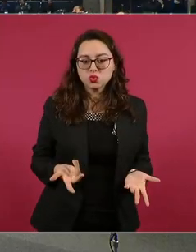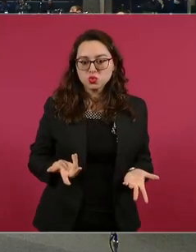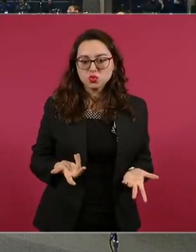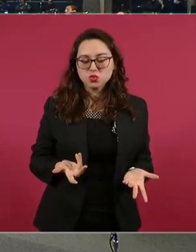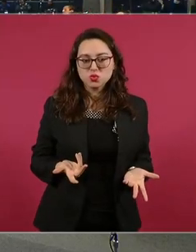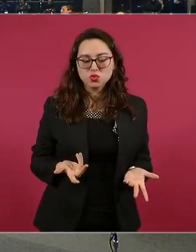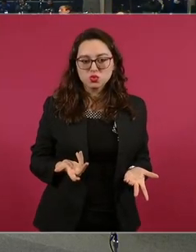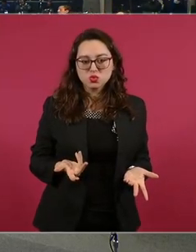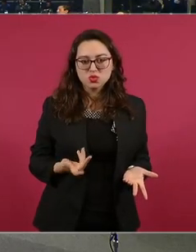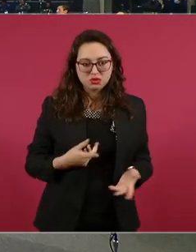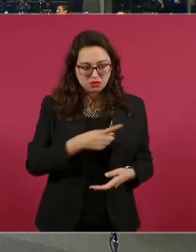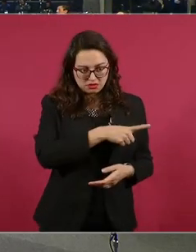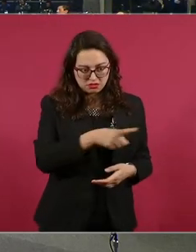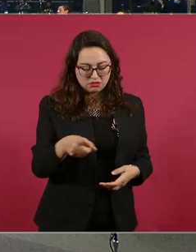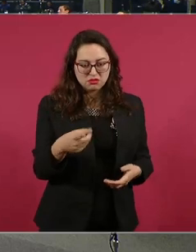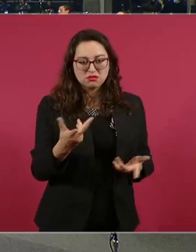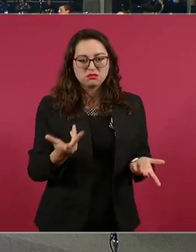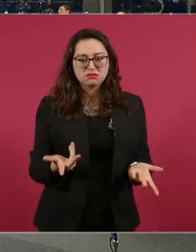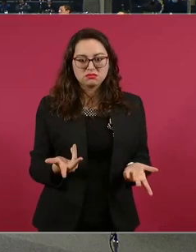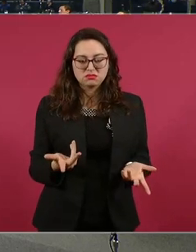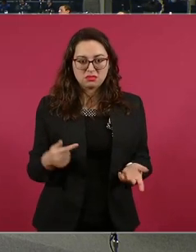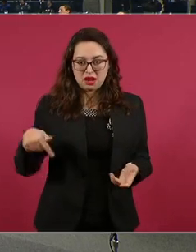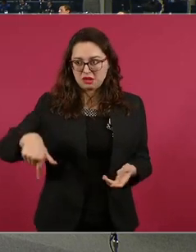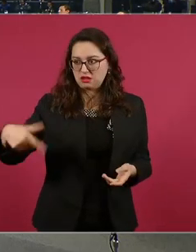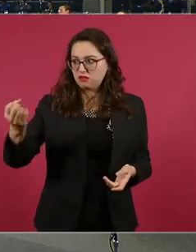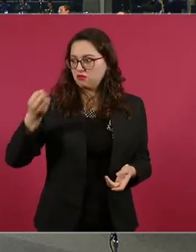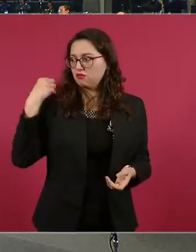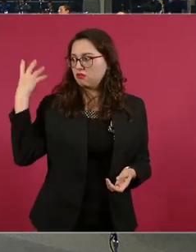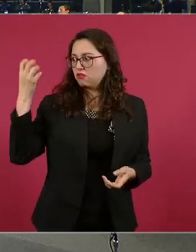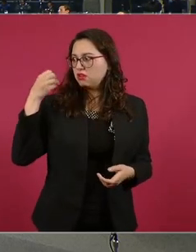porque la conferencia esta es,